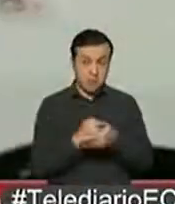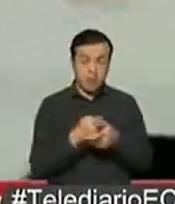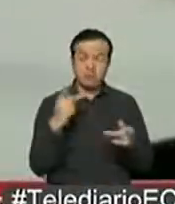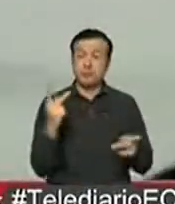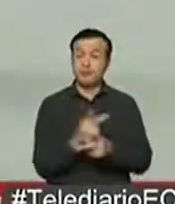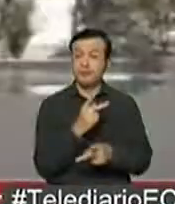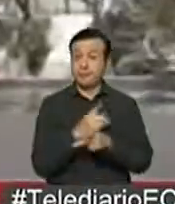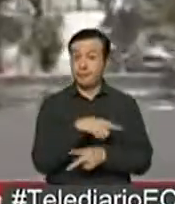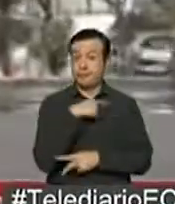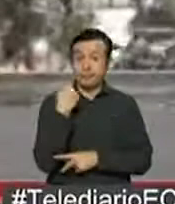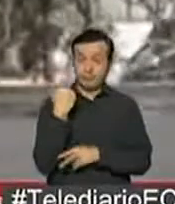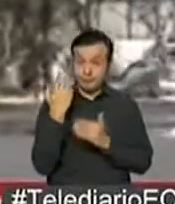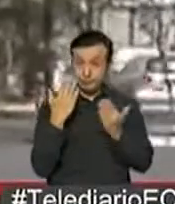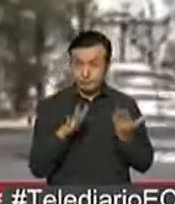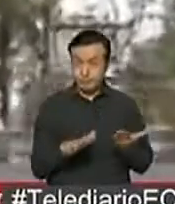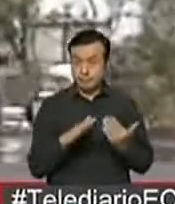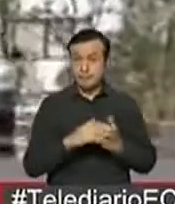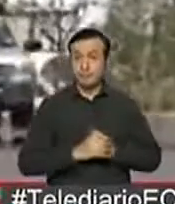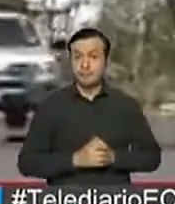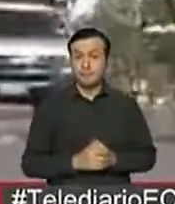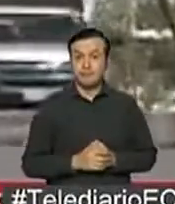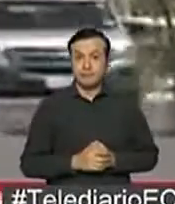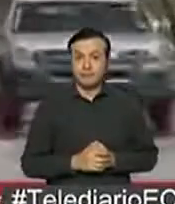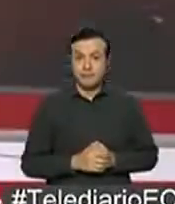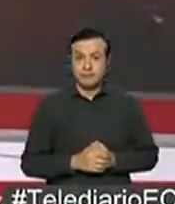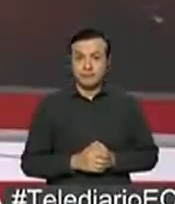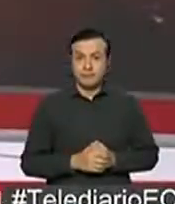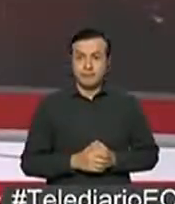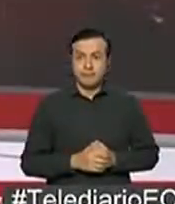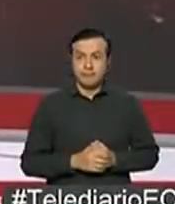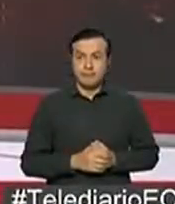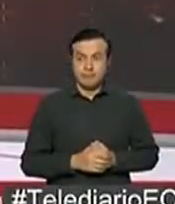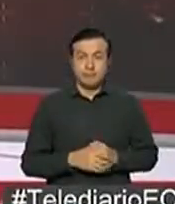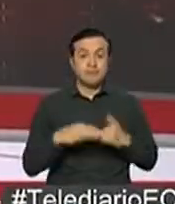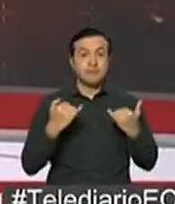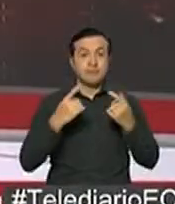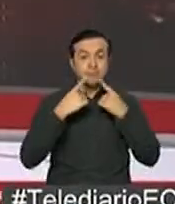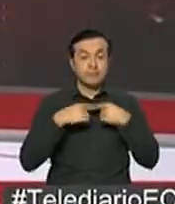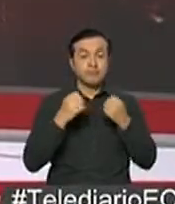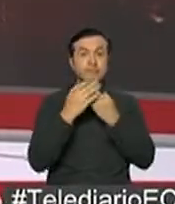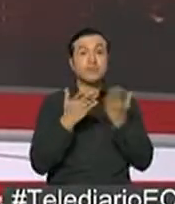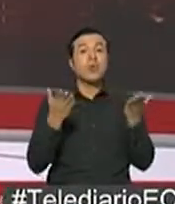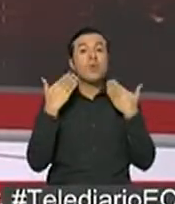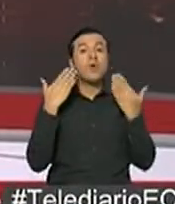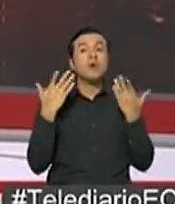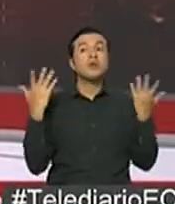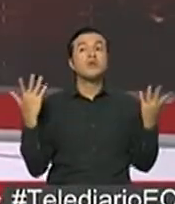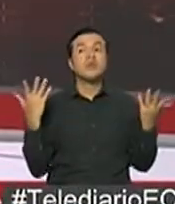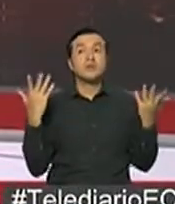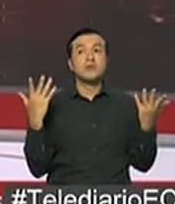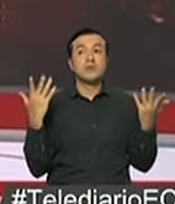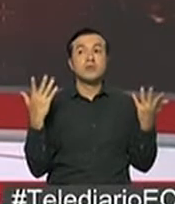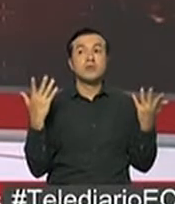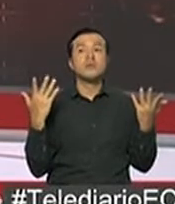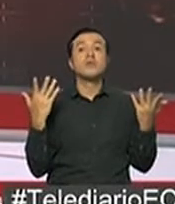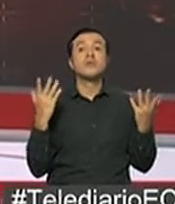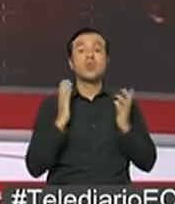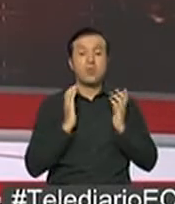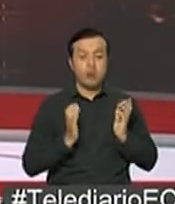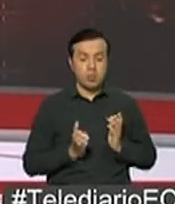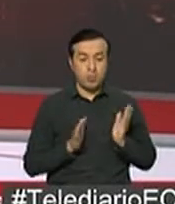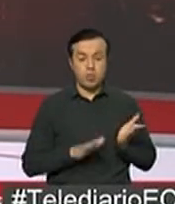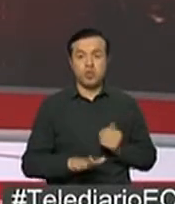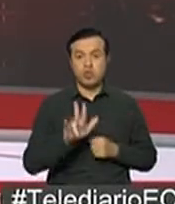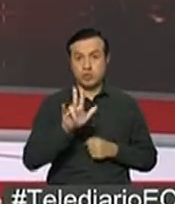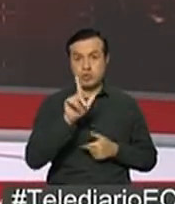mortal olga velasco medios públicos y ahora nos trasladamos de guayaquil en donde todavía son velados los cuerpos de